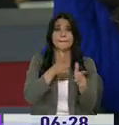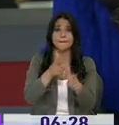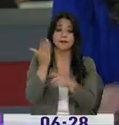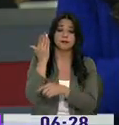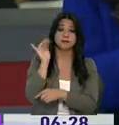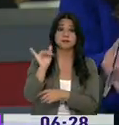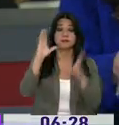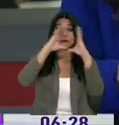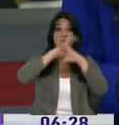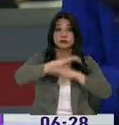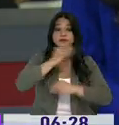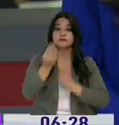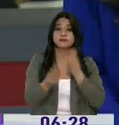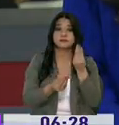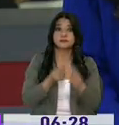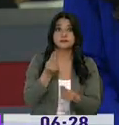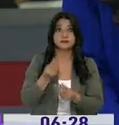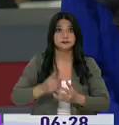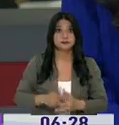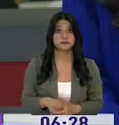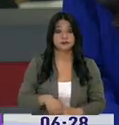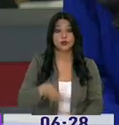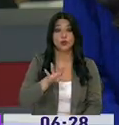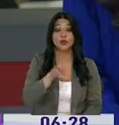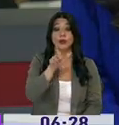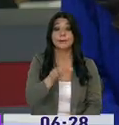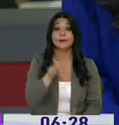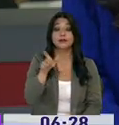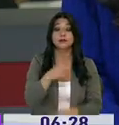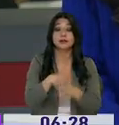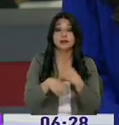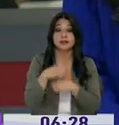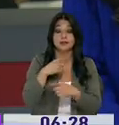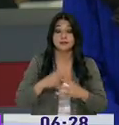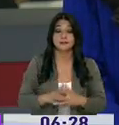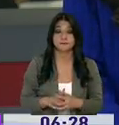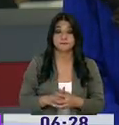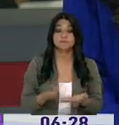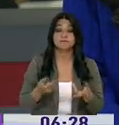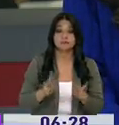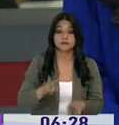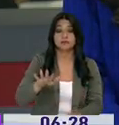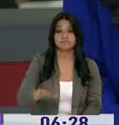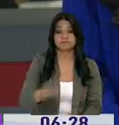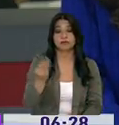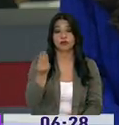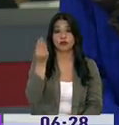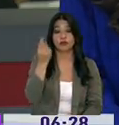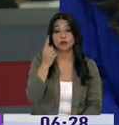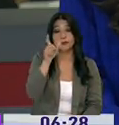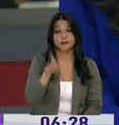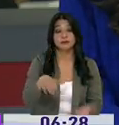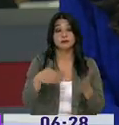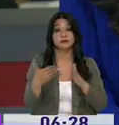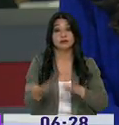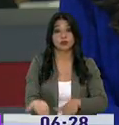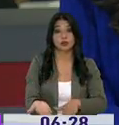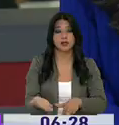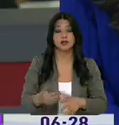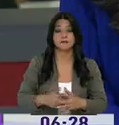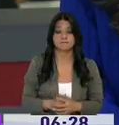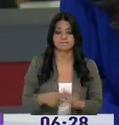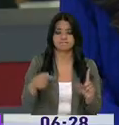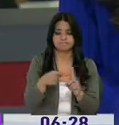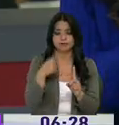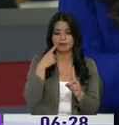sábado dejaron como resultado cuatro personas heridas, entre ellos un menor de edad y un fallecido conocido con el alias de